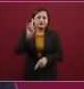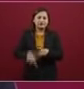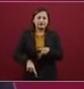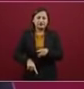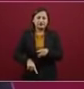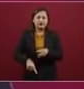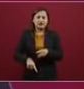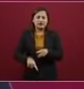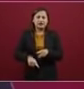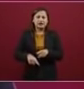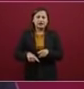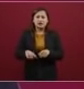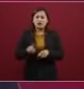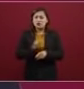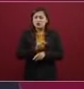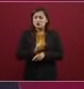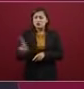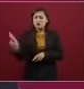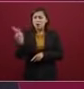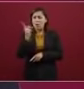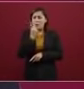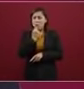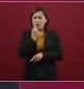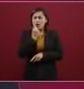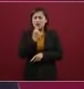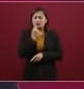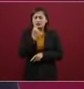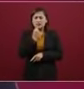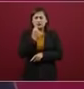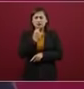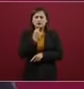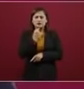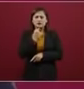solo policía en el país que en lugar de salir a